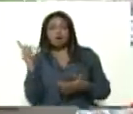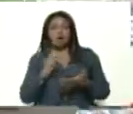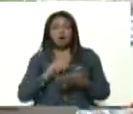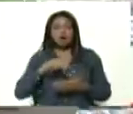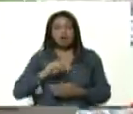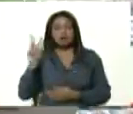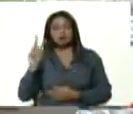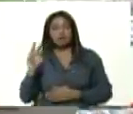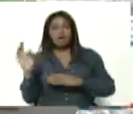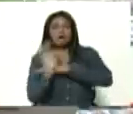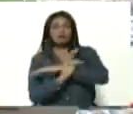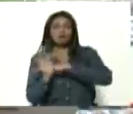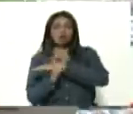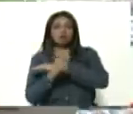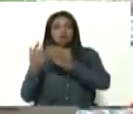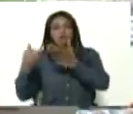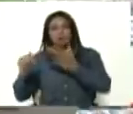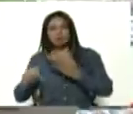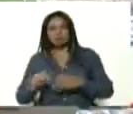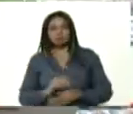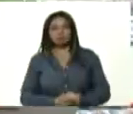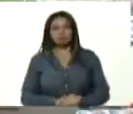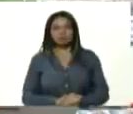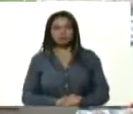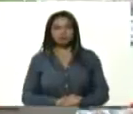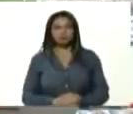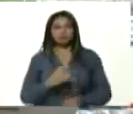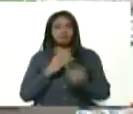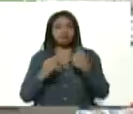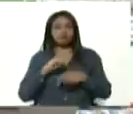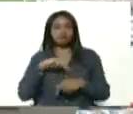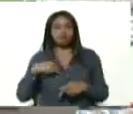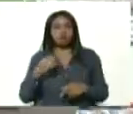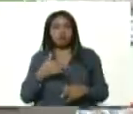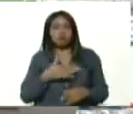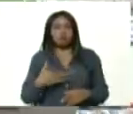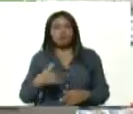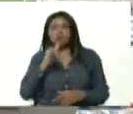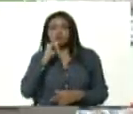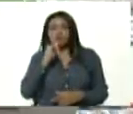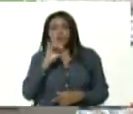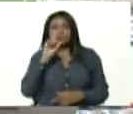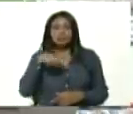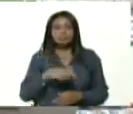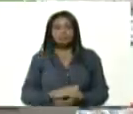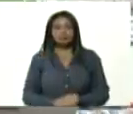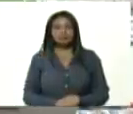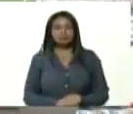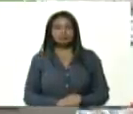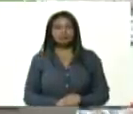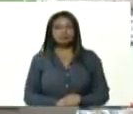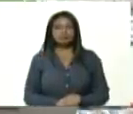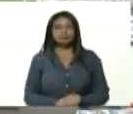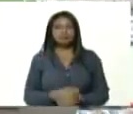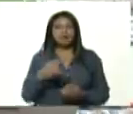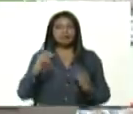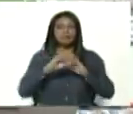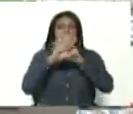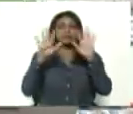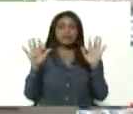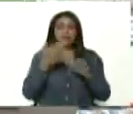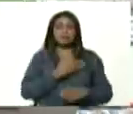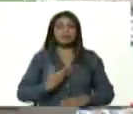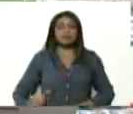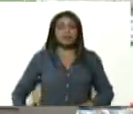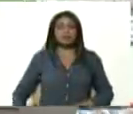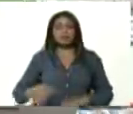por nuestra distinta frontera. Finalmente, queríamos informar que en el transcurso de la mañana el